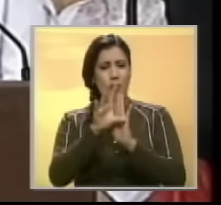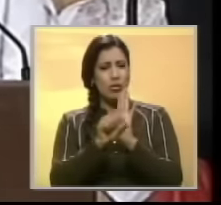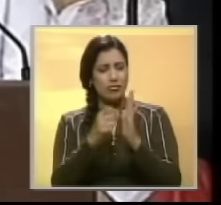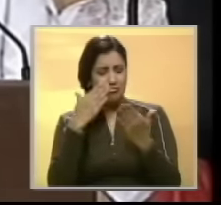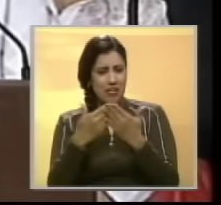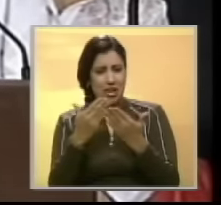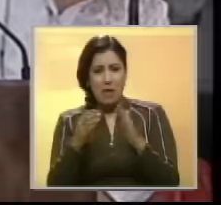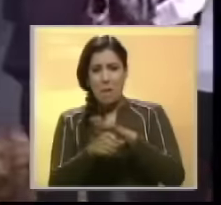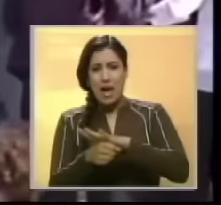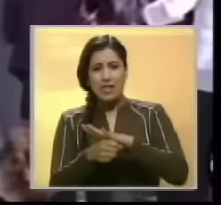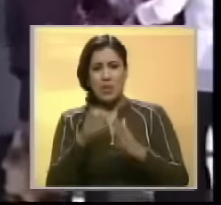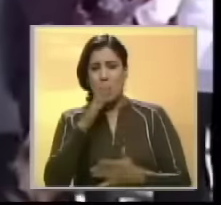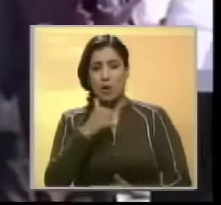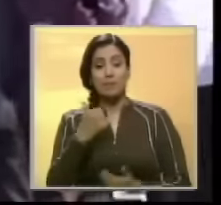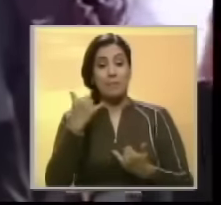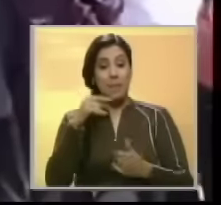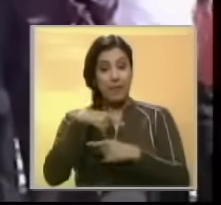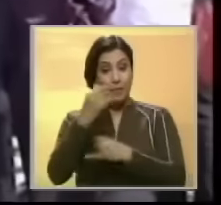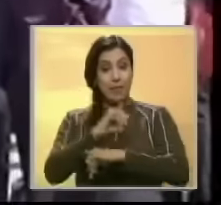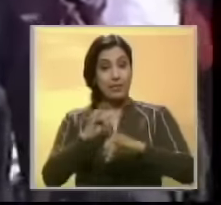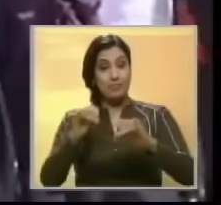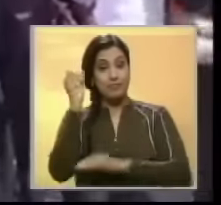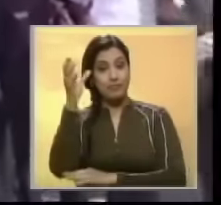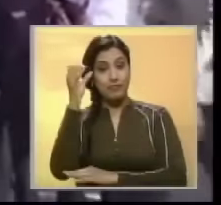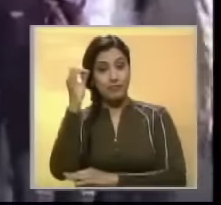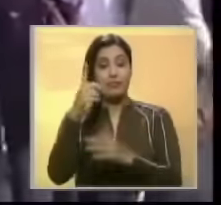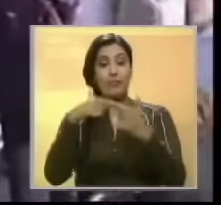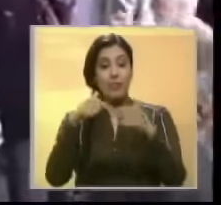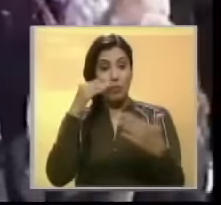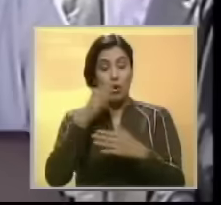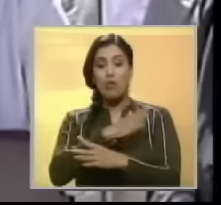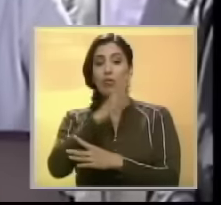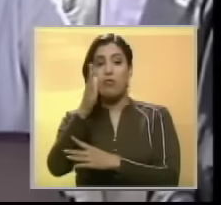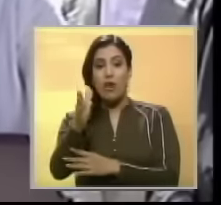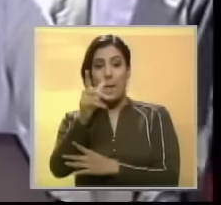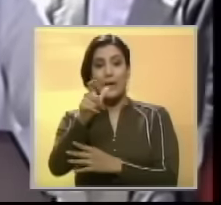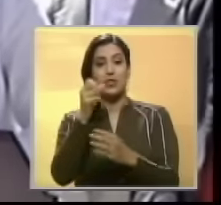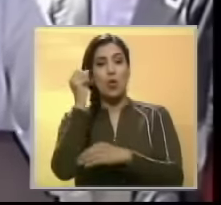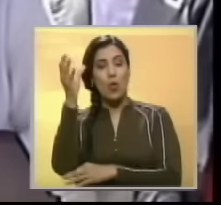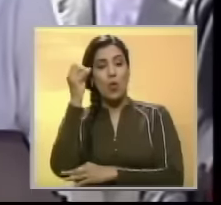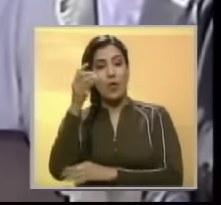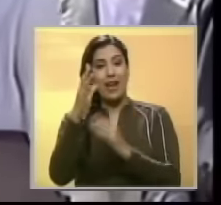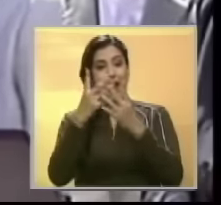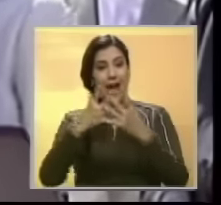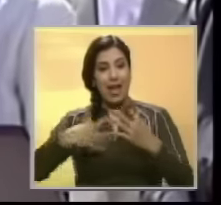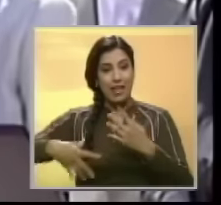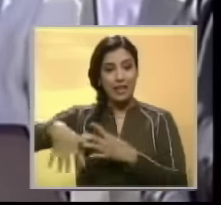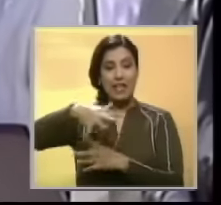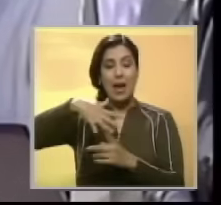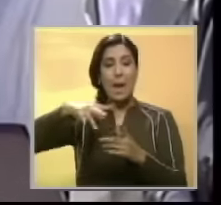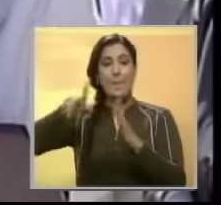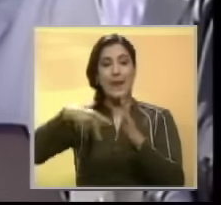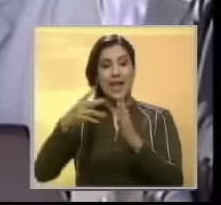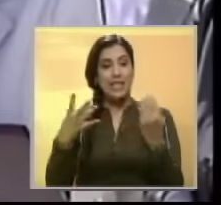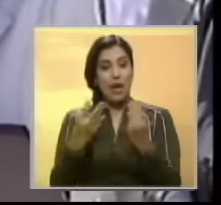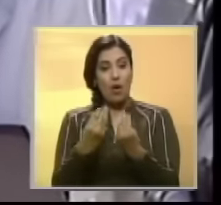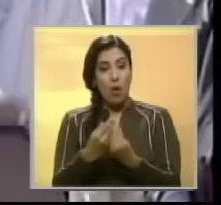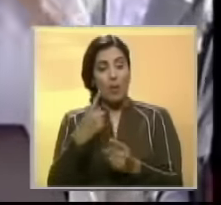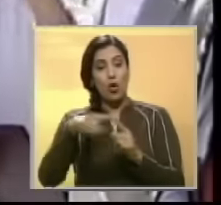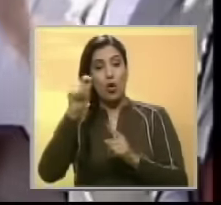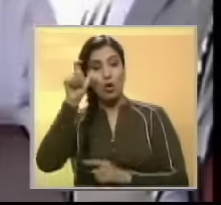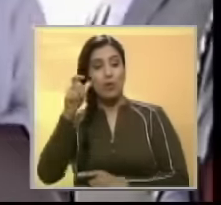inconsistente luego de ofrecer estas declaraciones en el senado rusev se dirigió a sus seguidores que se apostaron en la plaza de los tres poderes acompañada de